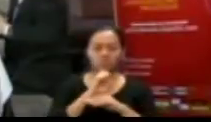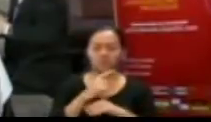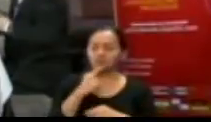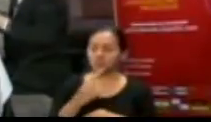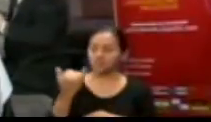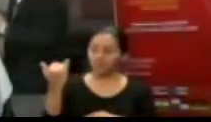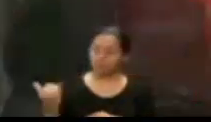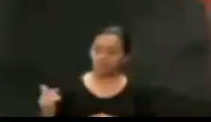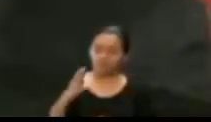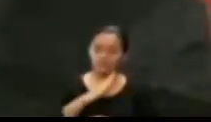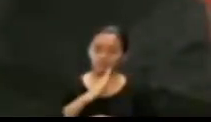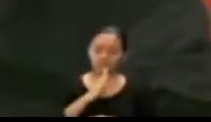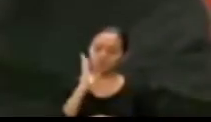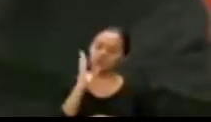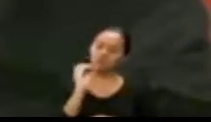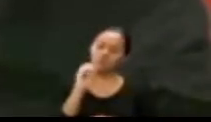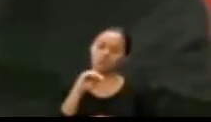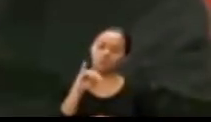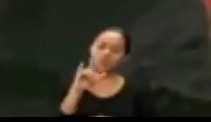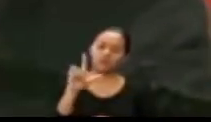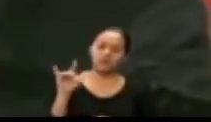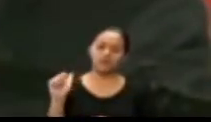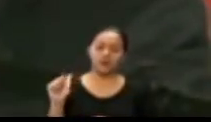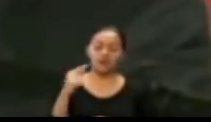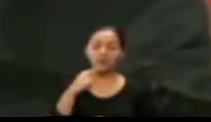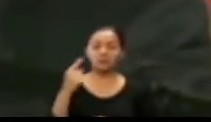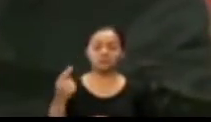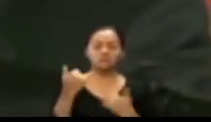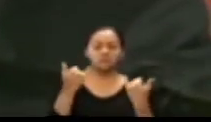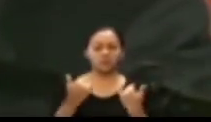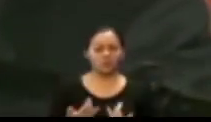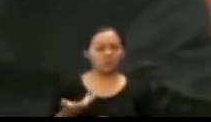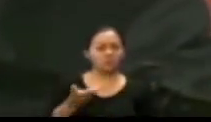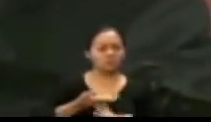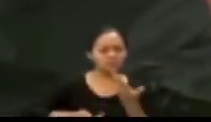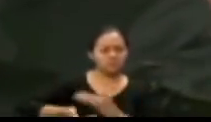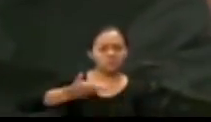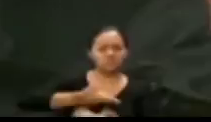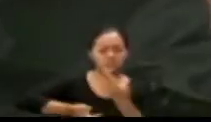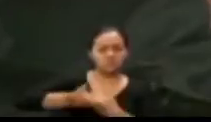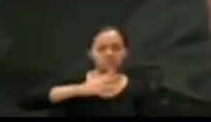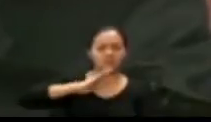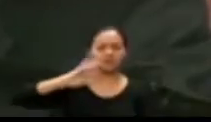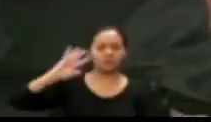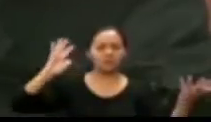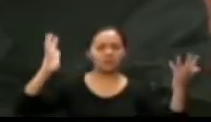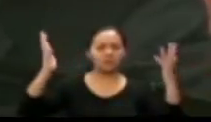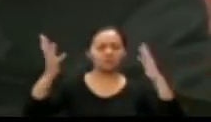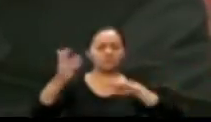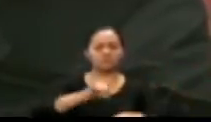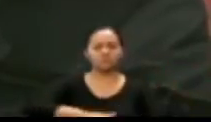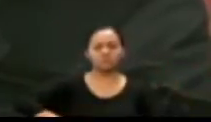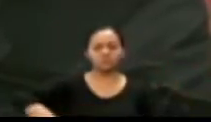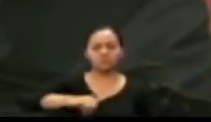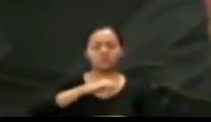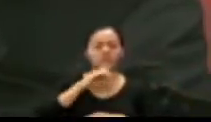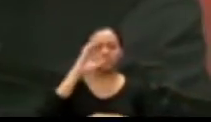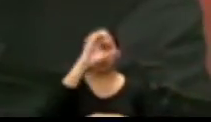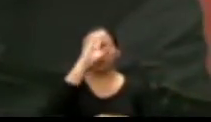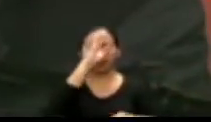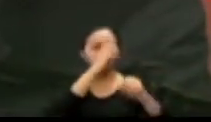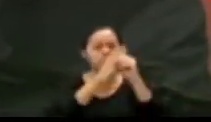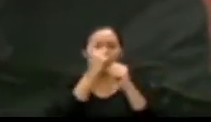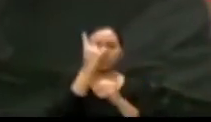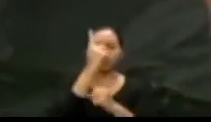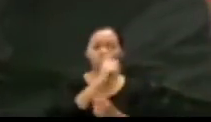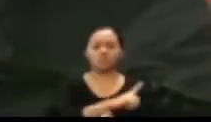mañana, hoy más que nunca está en juego estos modelos de democracia revolucionaria. Es una democracia que busca soberanía, pero también